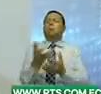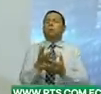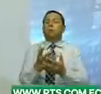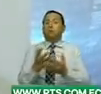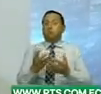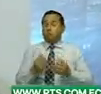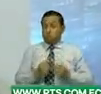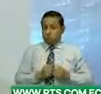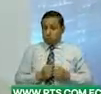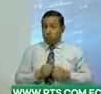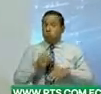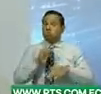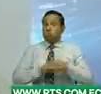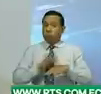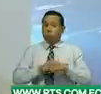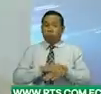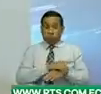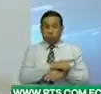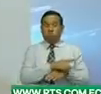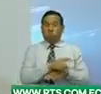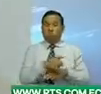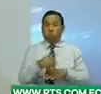velocidad de reproducción que corresponde a